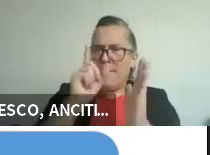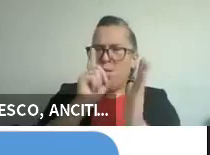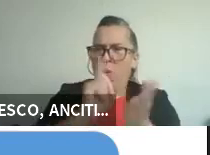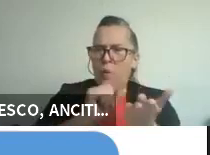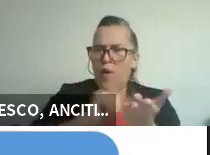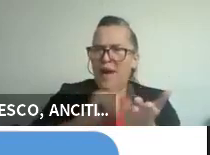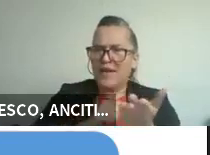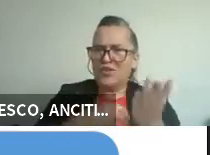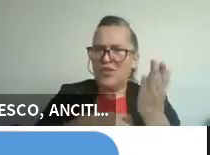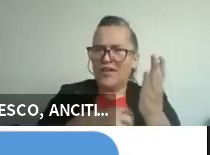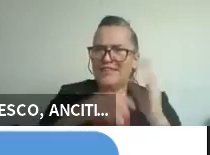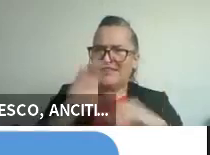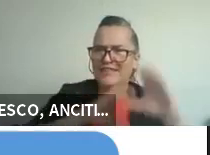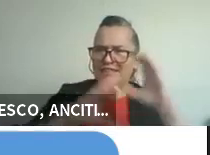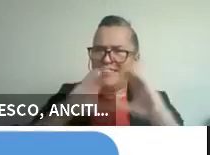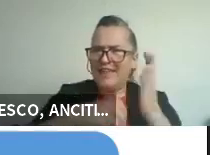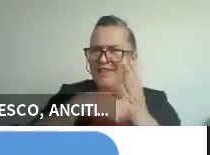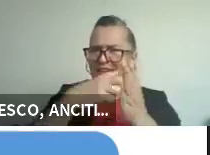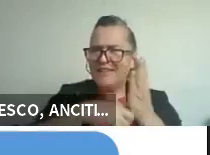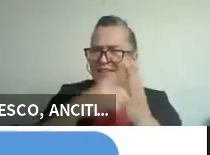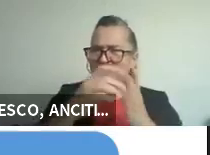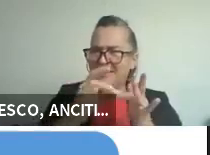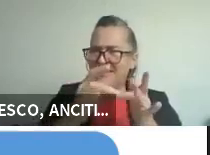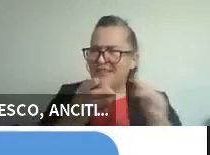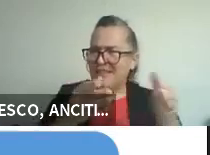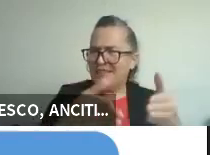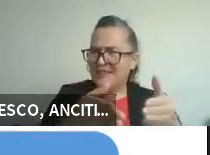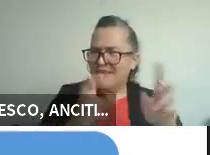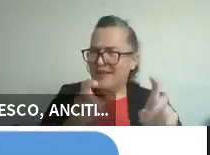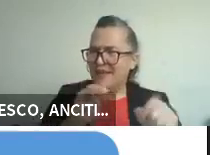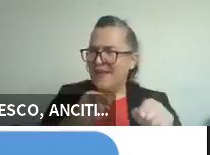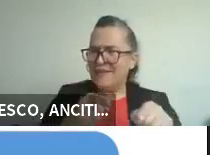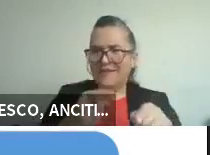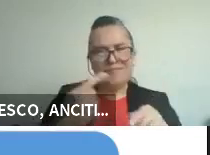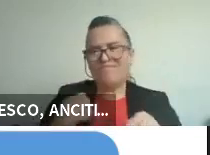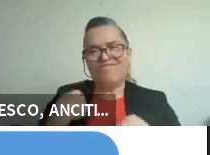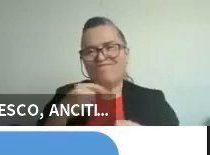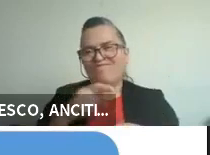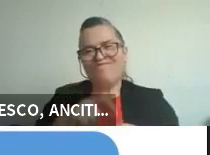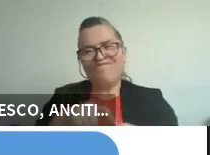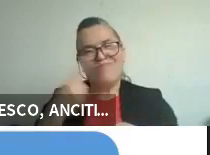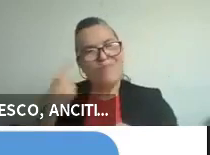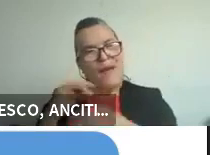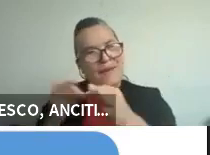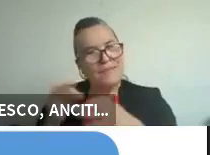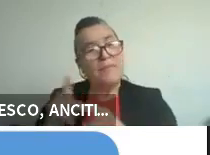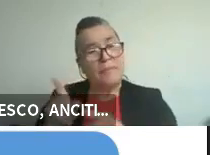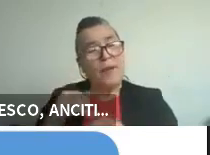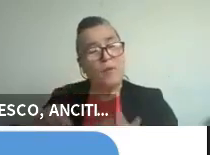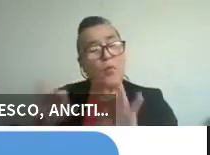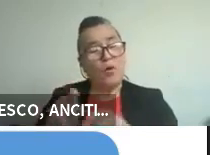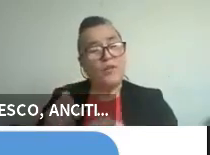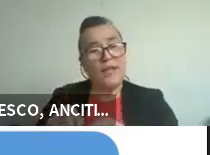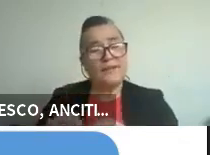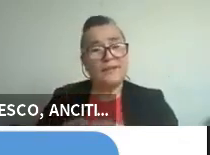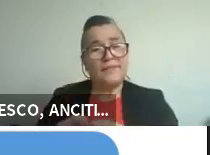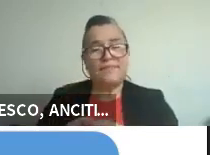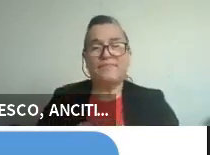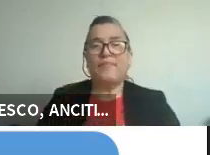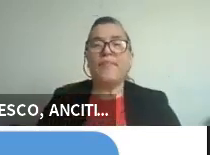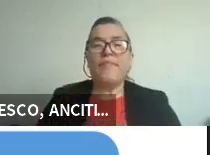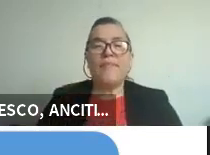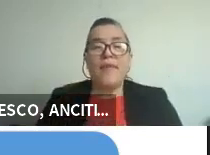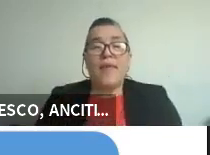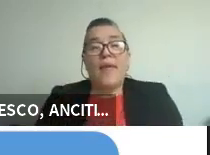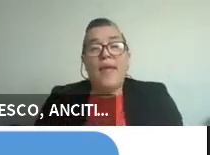especializadas y esto es un elemento que no tengo tiempo ahora de entrar en detalles pero es muy importante en la evaluación